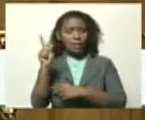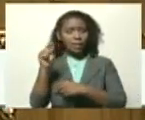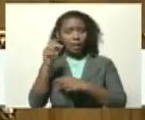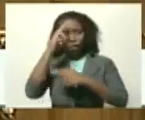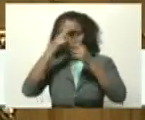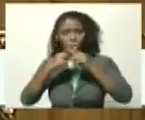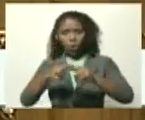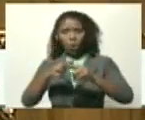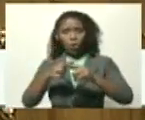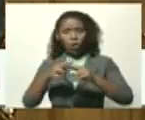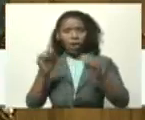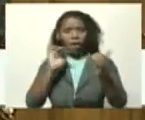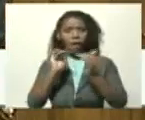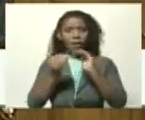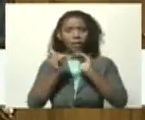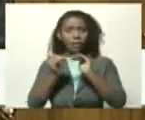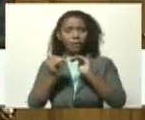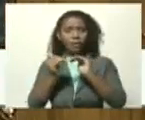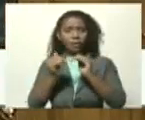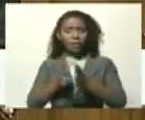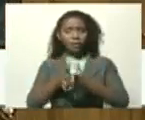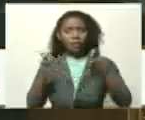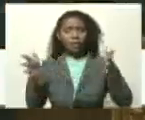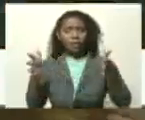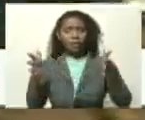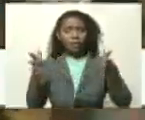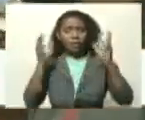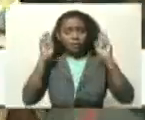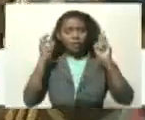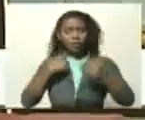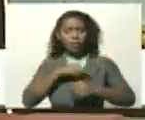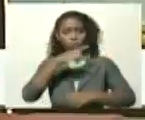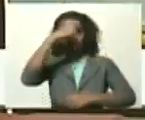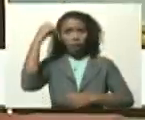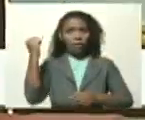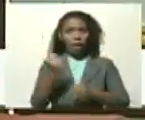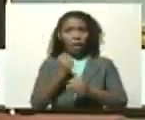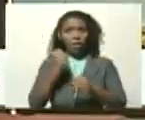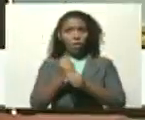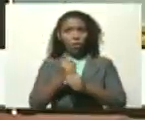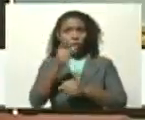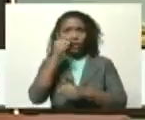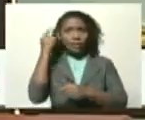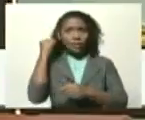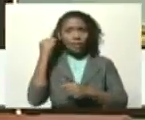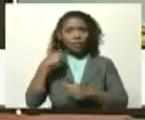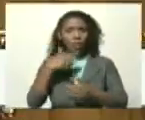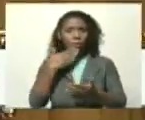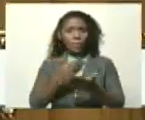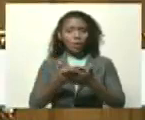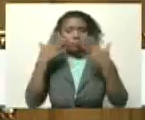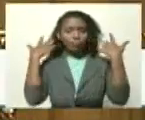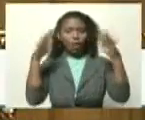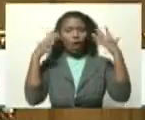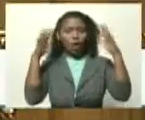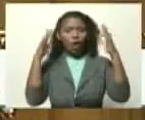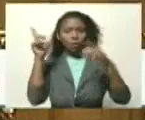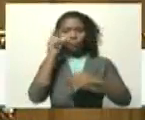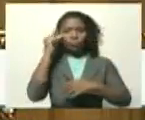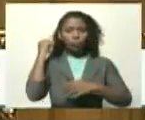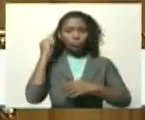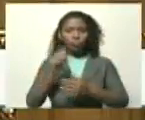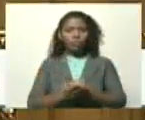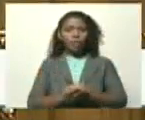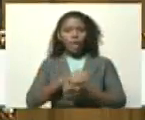honor, la ética y la inmensa condición de nuestros trabajadores y nuestras trabajadoras. Yo pido un aplauso para las trabajadoras y